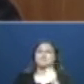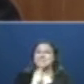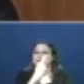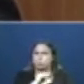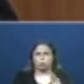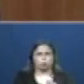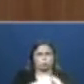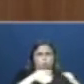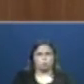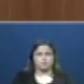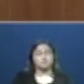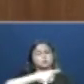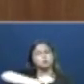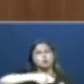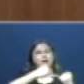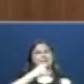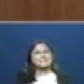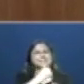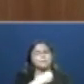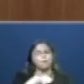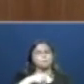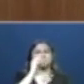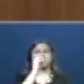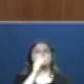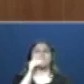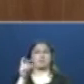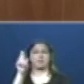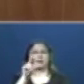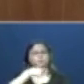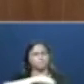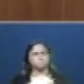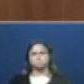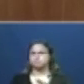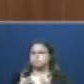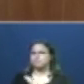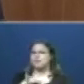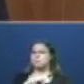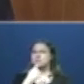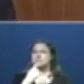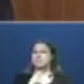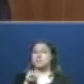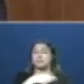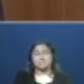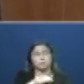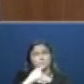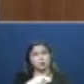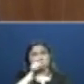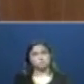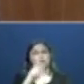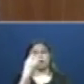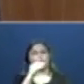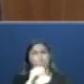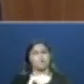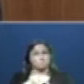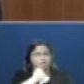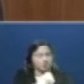distintas líneas de dicho pdr quiero destacar el dato de incorporación de jóvenes a la actividad